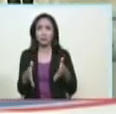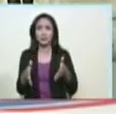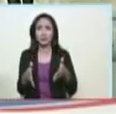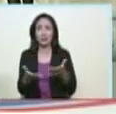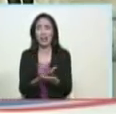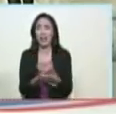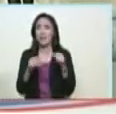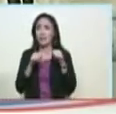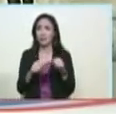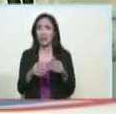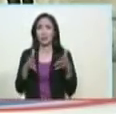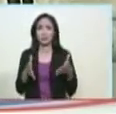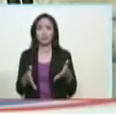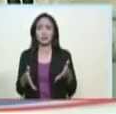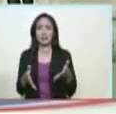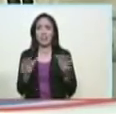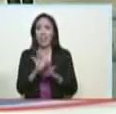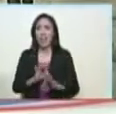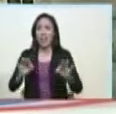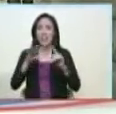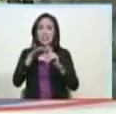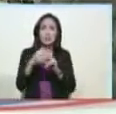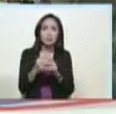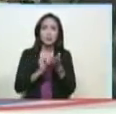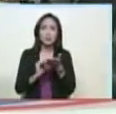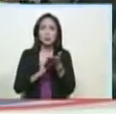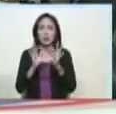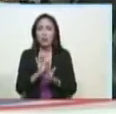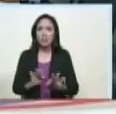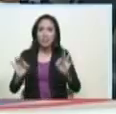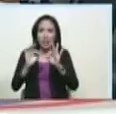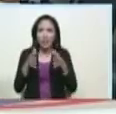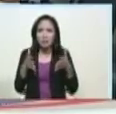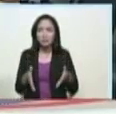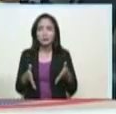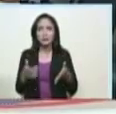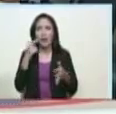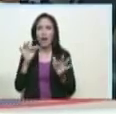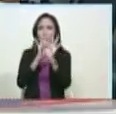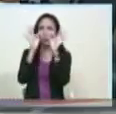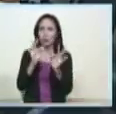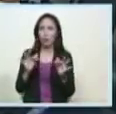seguir como estamos con el modelo de guerra económica